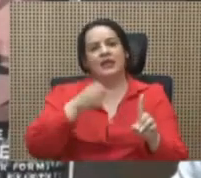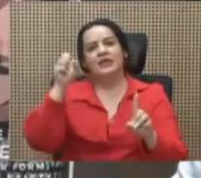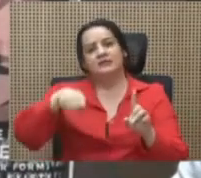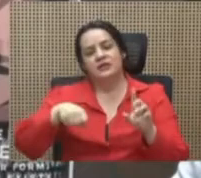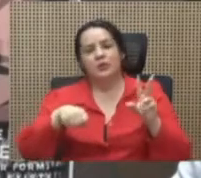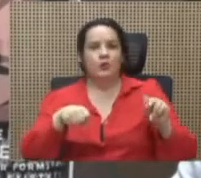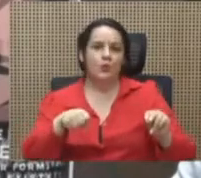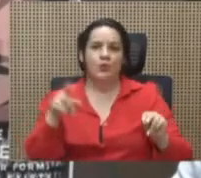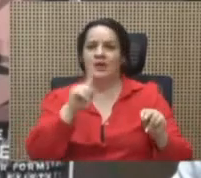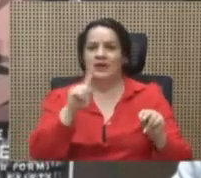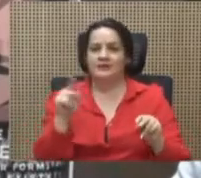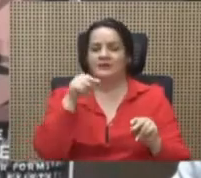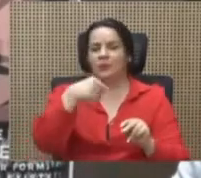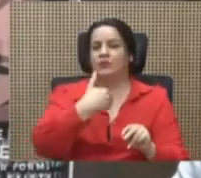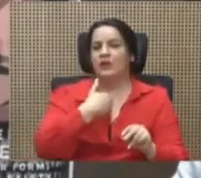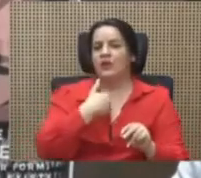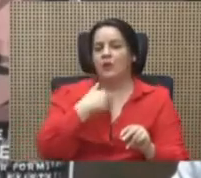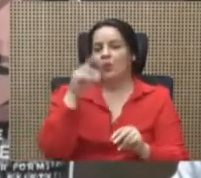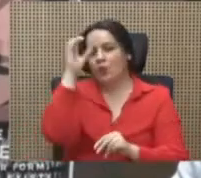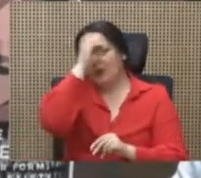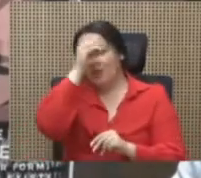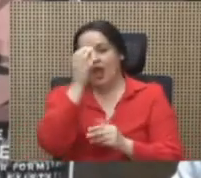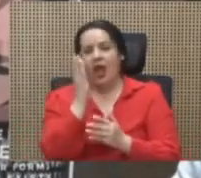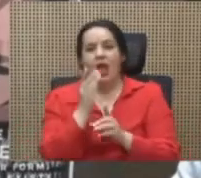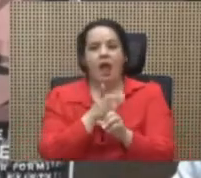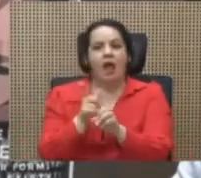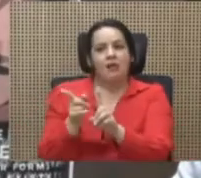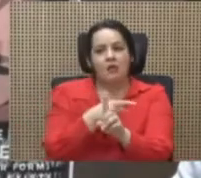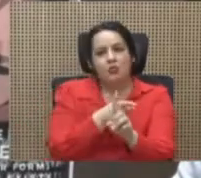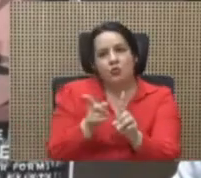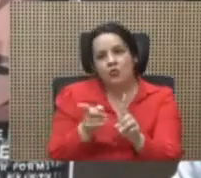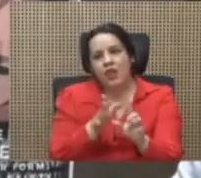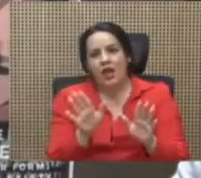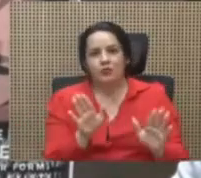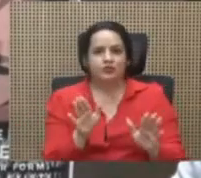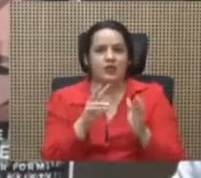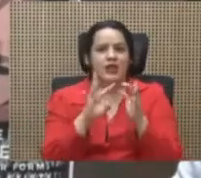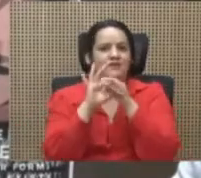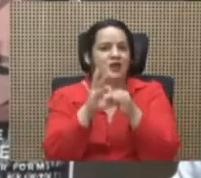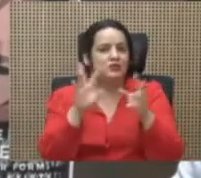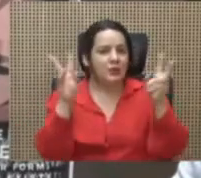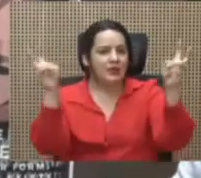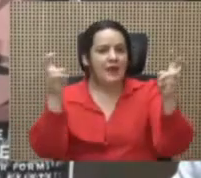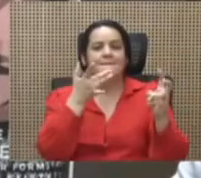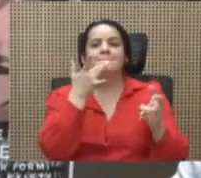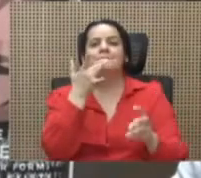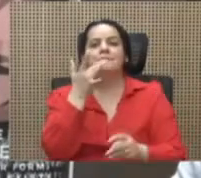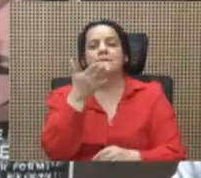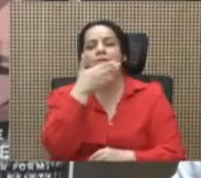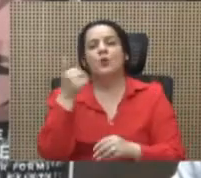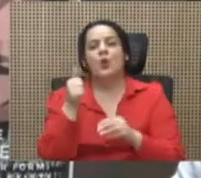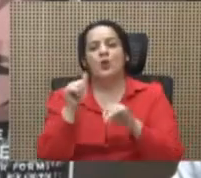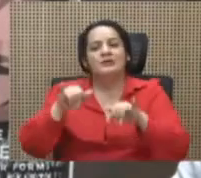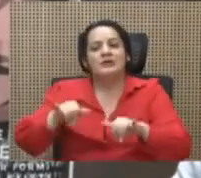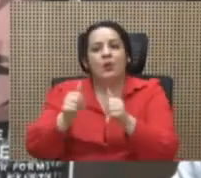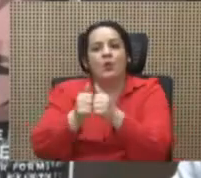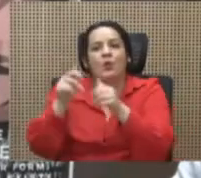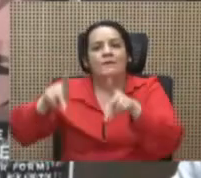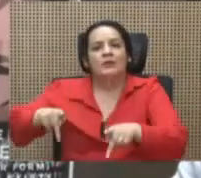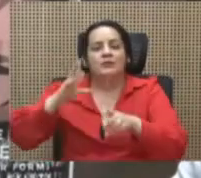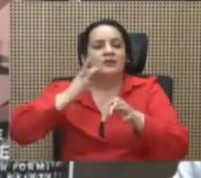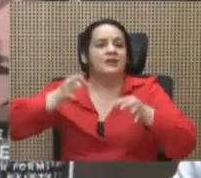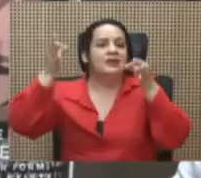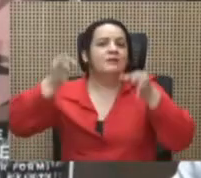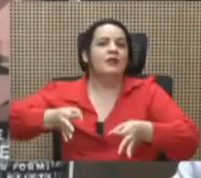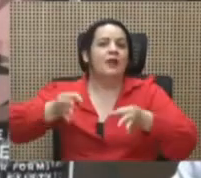es o tiene una posición hacia alguno de los dos lados en este tema pues preferimos mantenernos con la persona que en algún momento determinamos